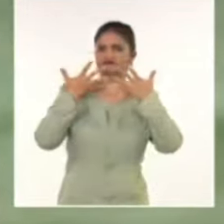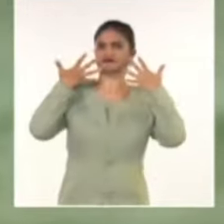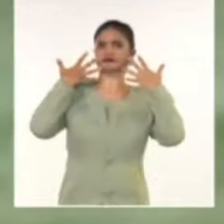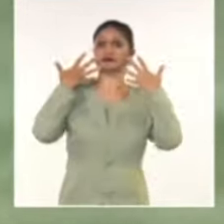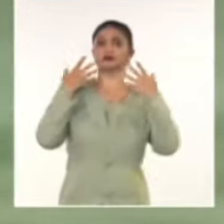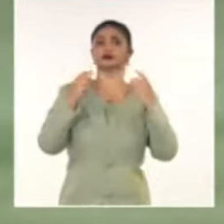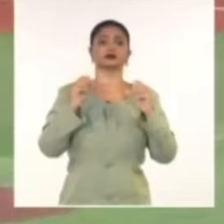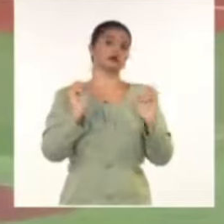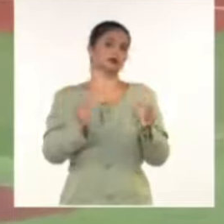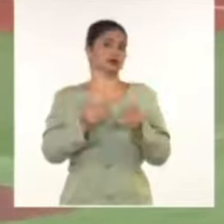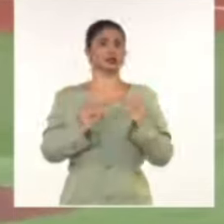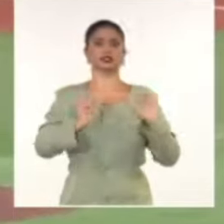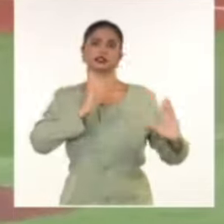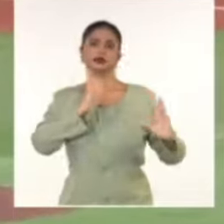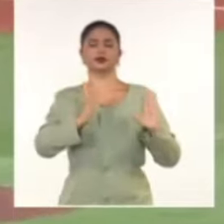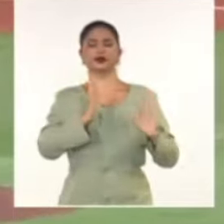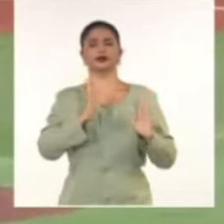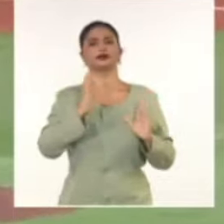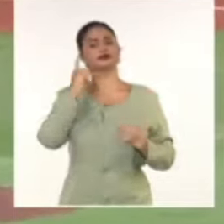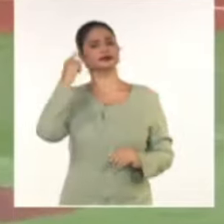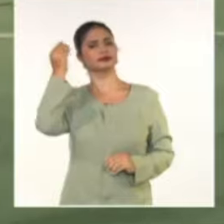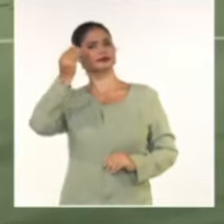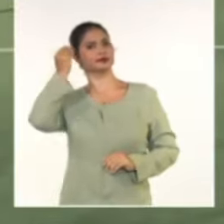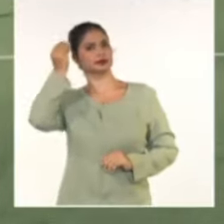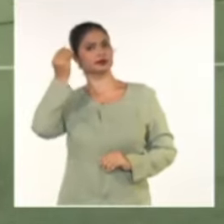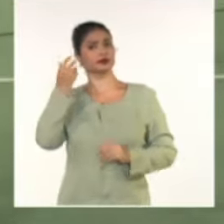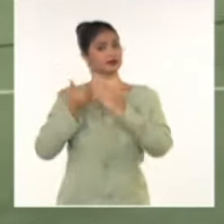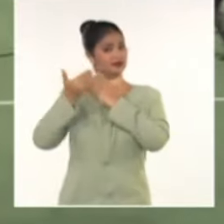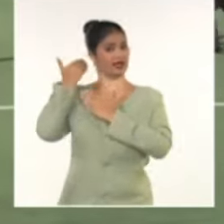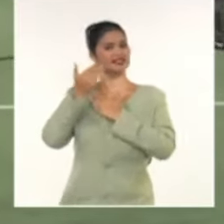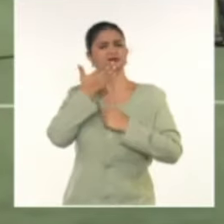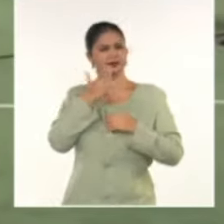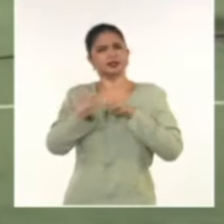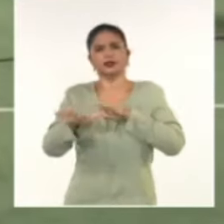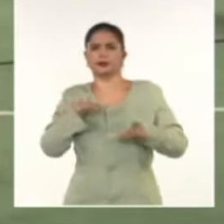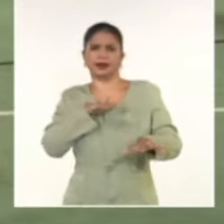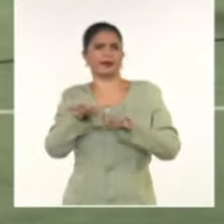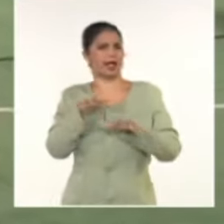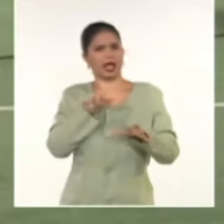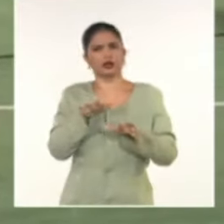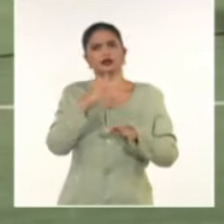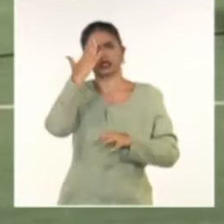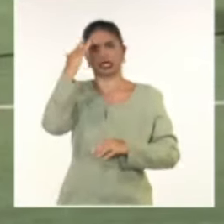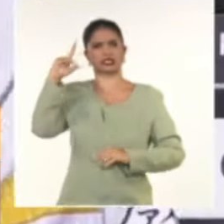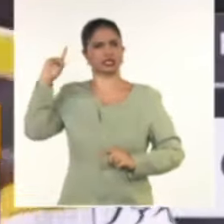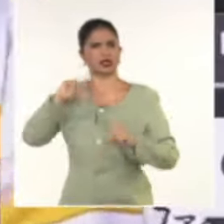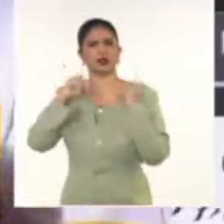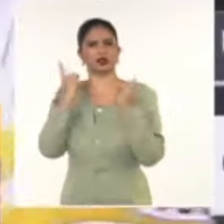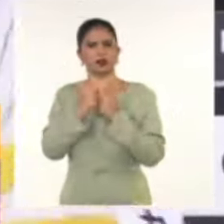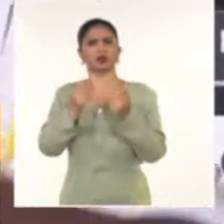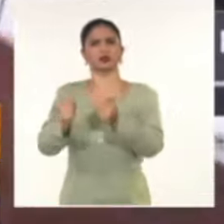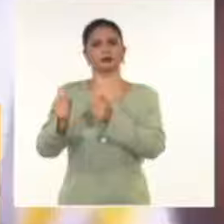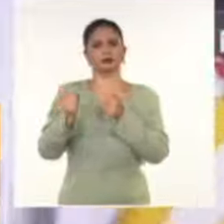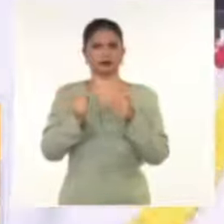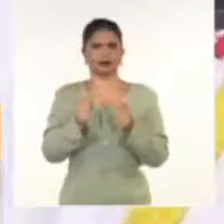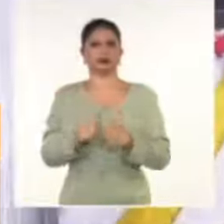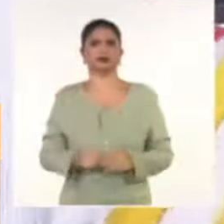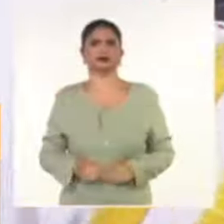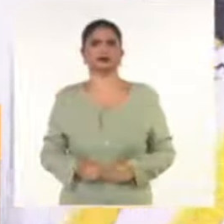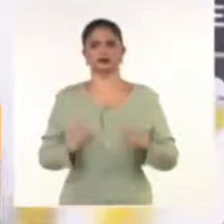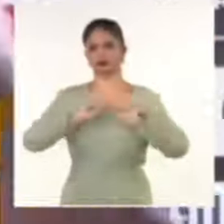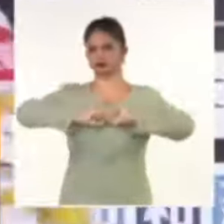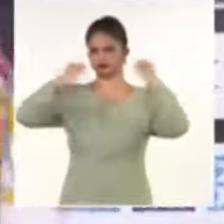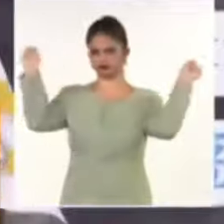ahora. Y nada, creo que me preparé muy bien para ayudar al equipo y gracias a Dios todo salió bien. ¡Ato! ¡Pum! ¡Pum!